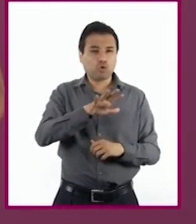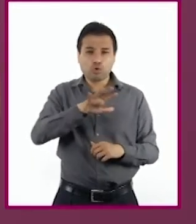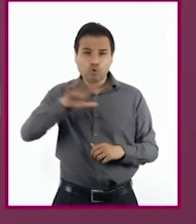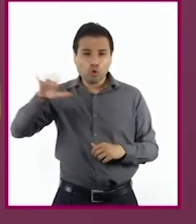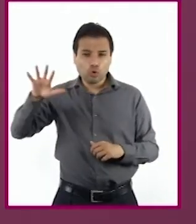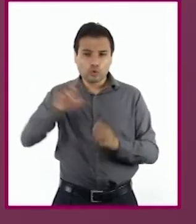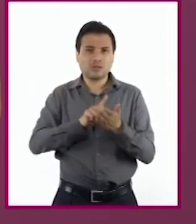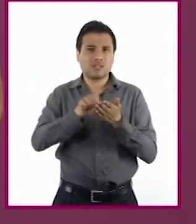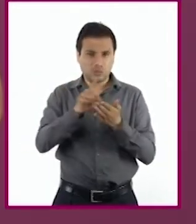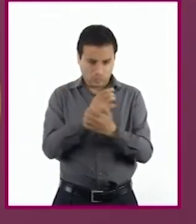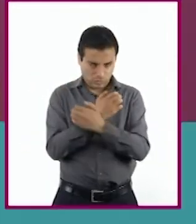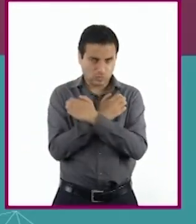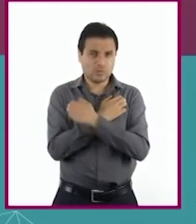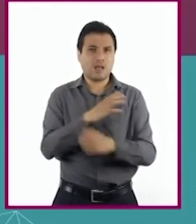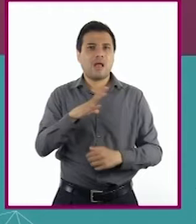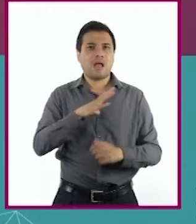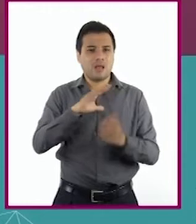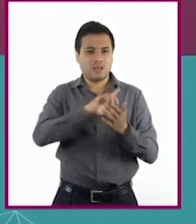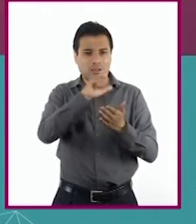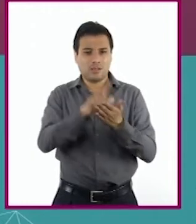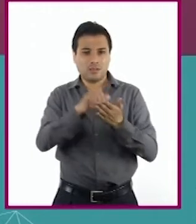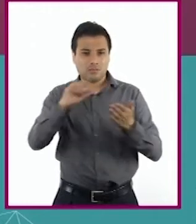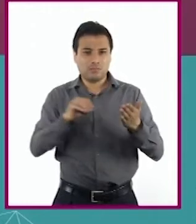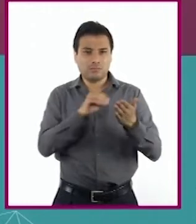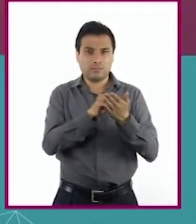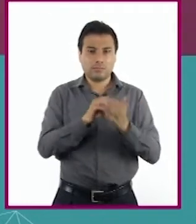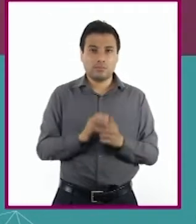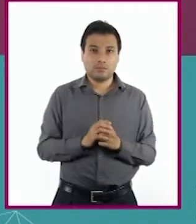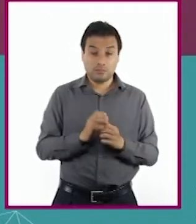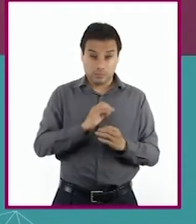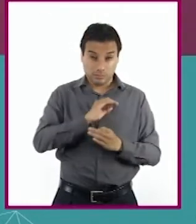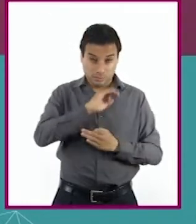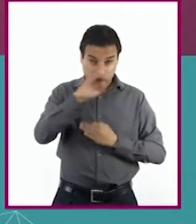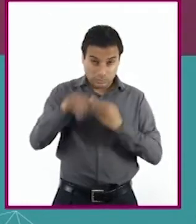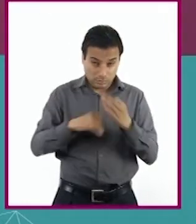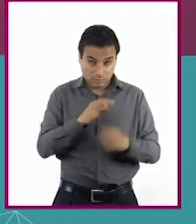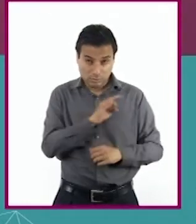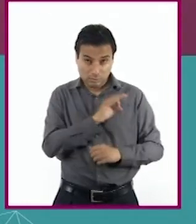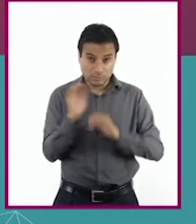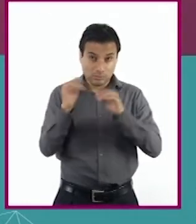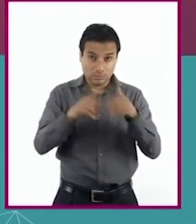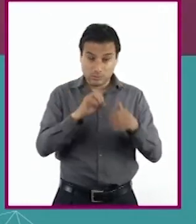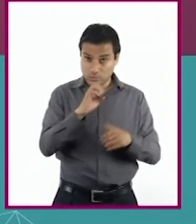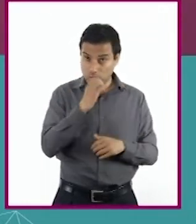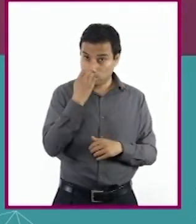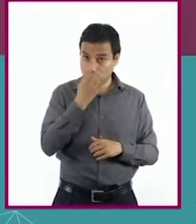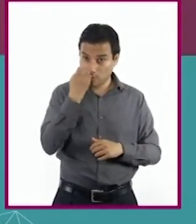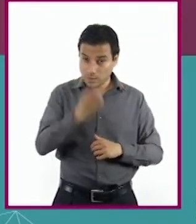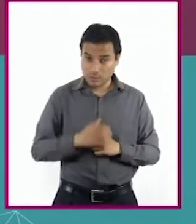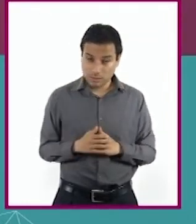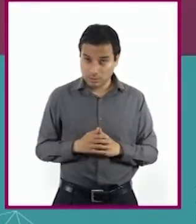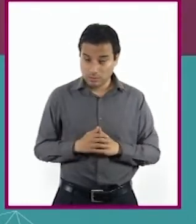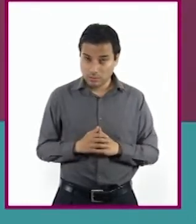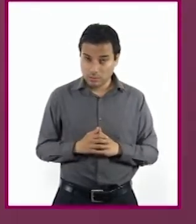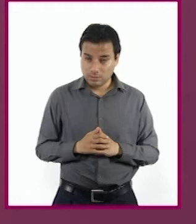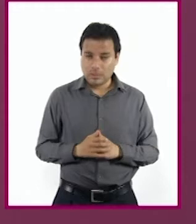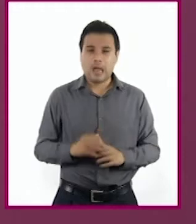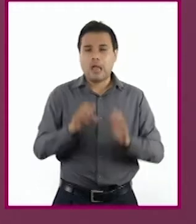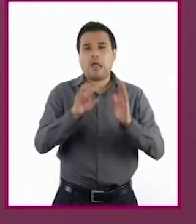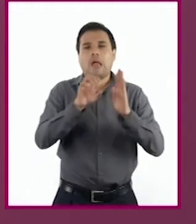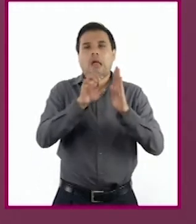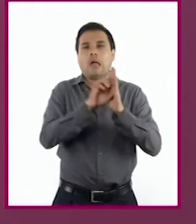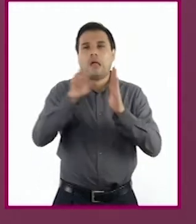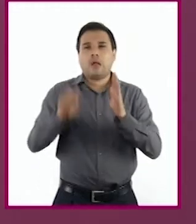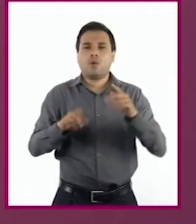es reconocido en sus leyes, pero todos y todas pueden ejercer este derecho. Incluso si a todas las